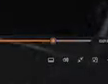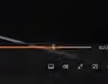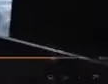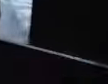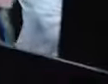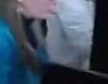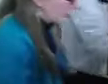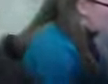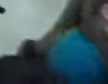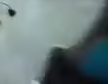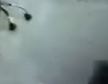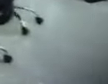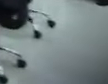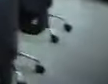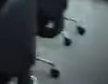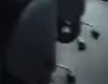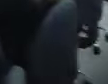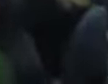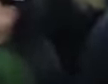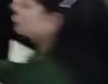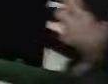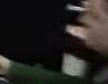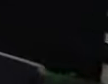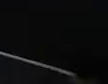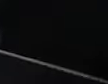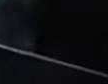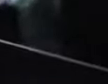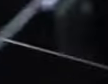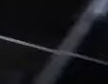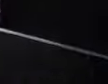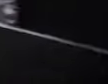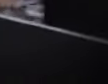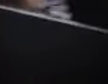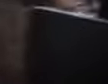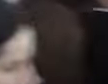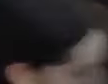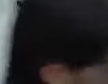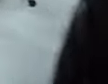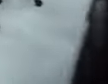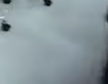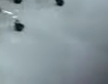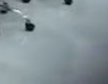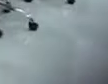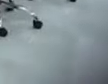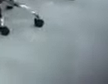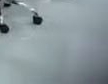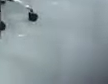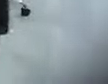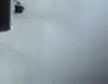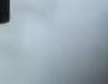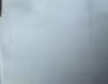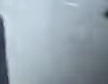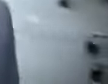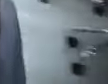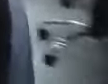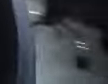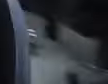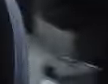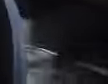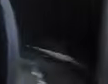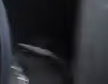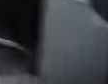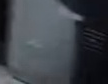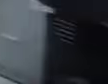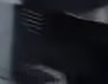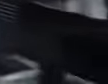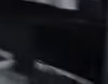CAC es un organismo técnico no gubernamental del Sistema General de Seguridad Social en Salud de Colombia, que trabaja para